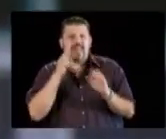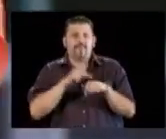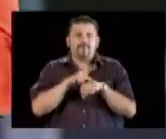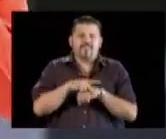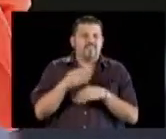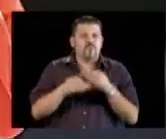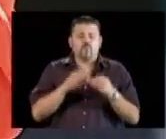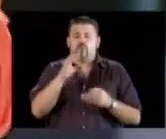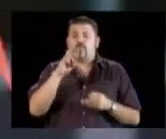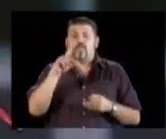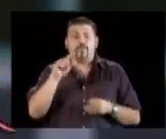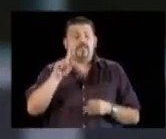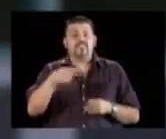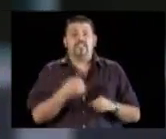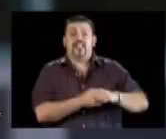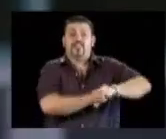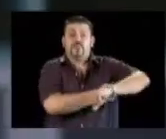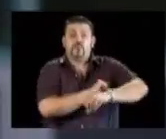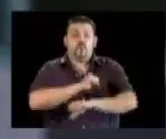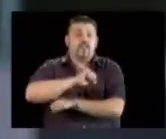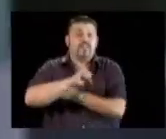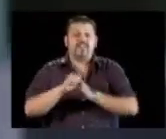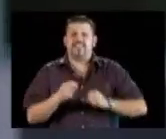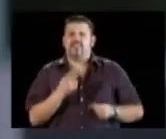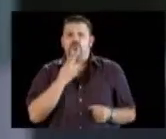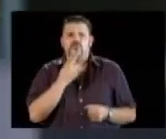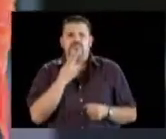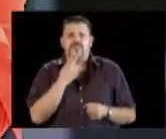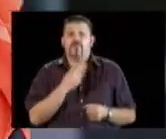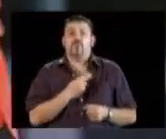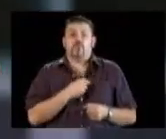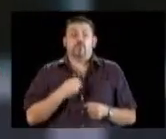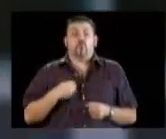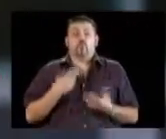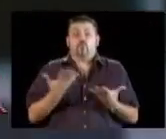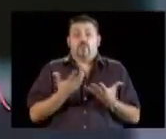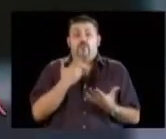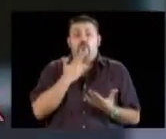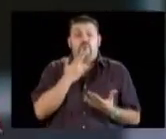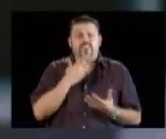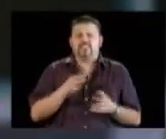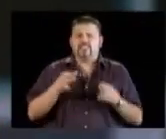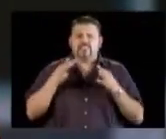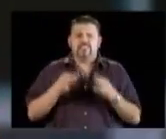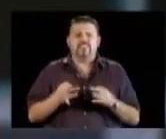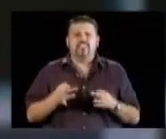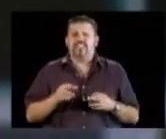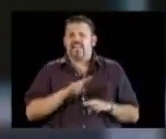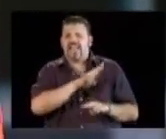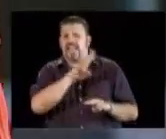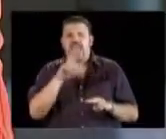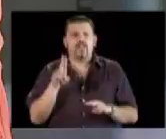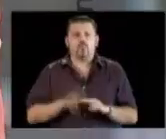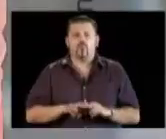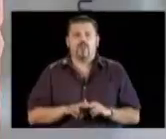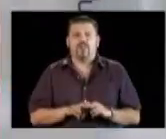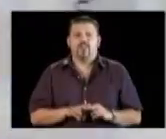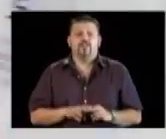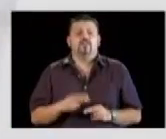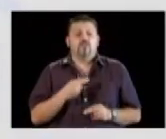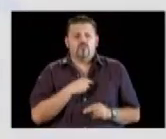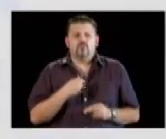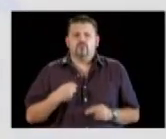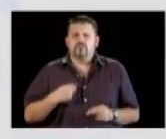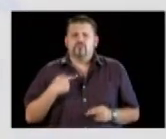El desodorante, padrísimo, lo utilizamos, ahora sí ya Jorge y yo, porque es totalmente natural. Y entonces yo se